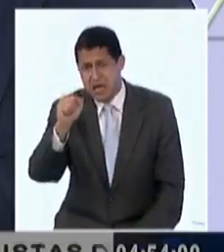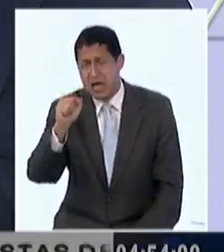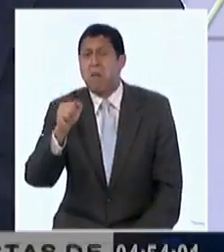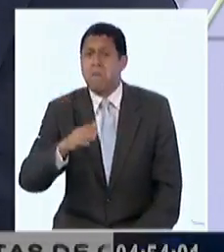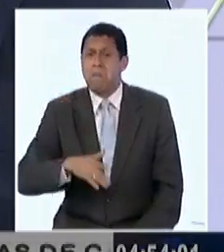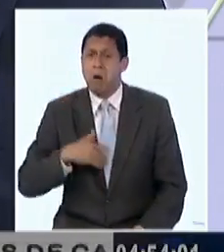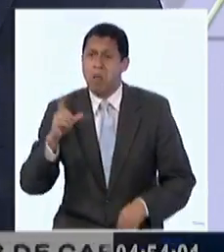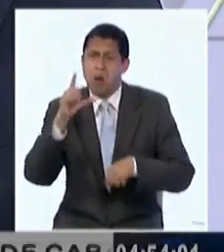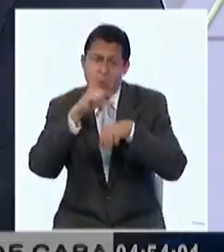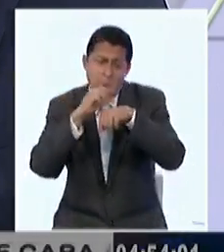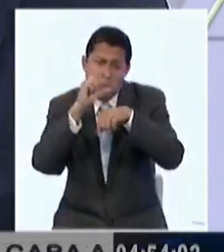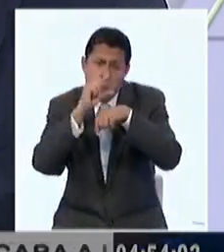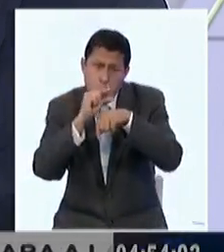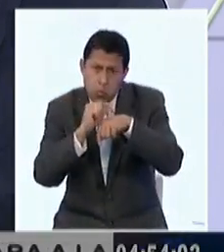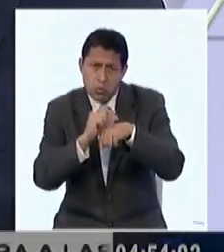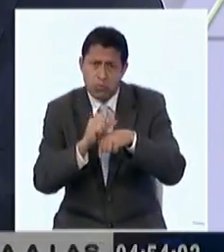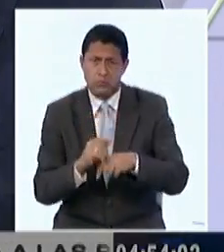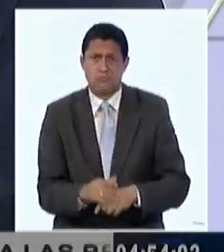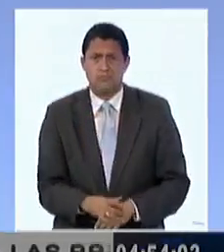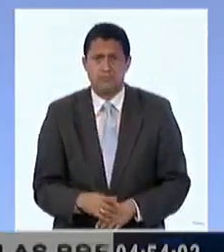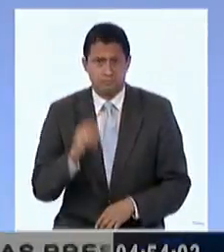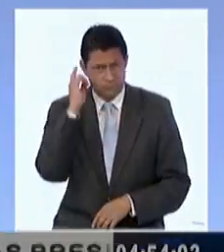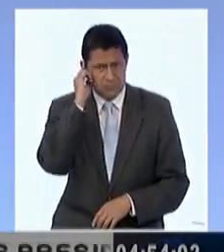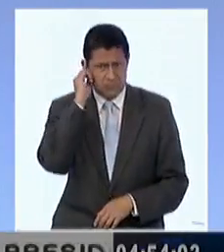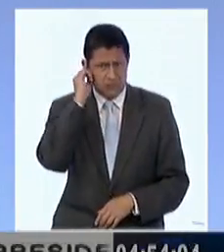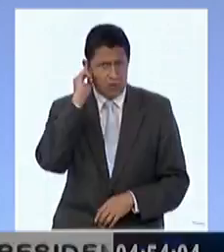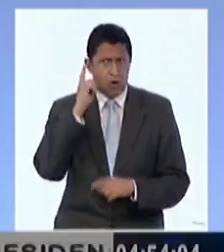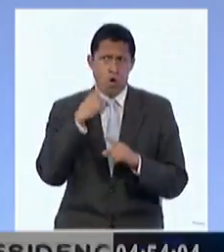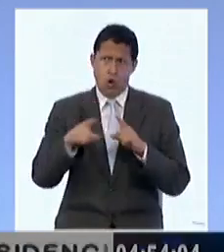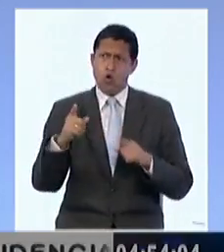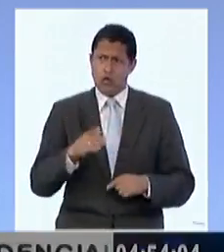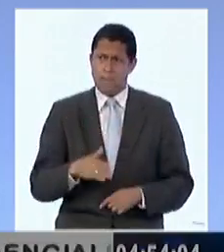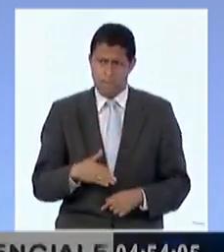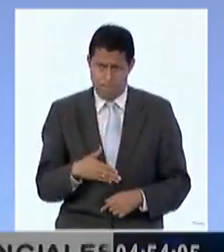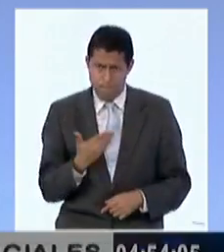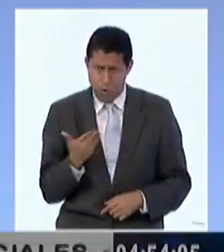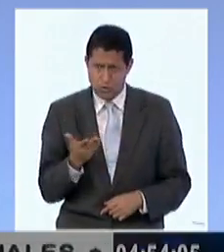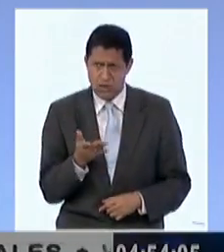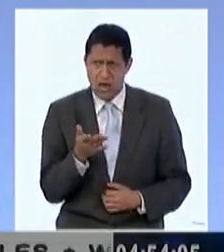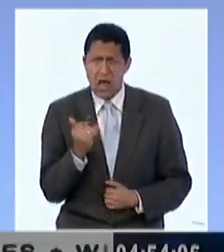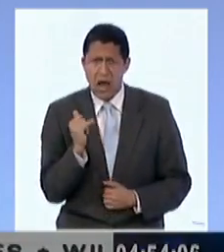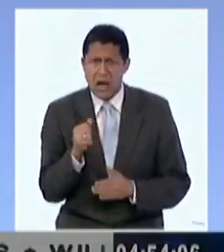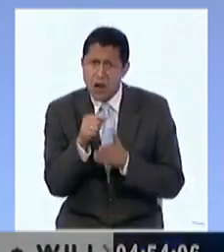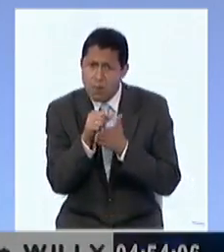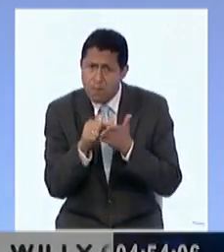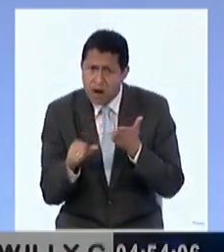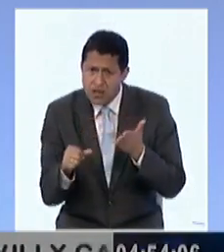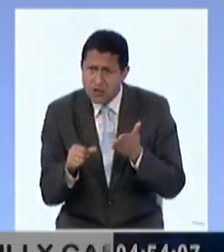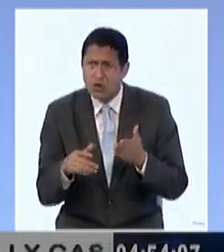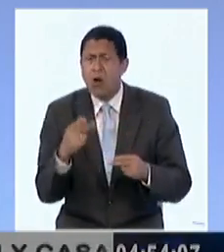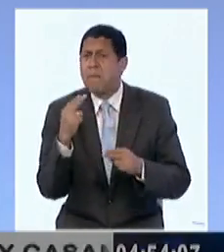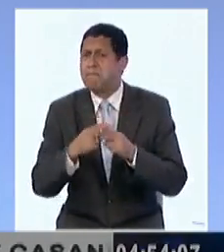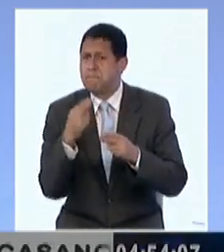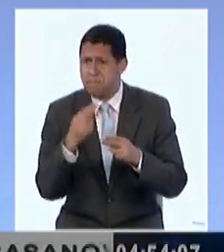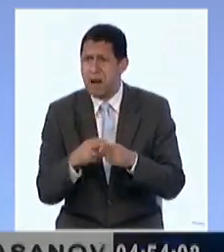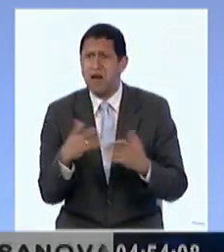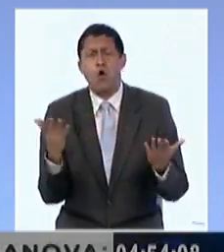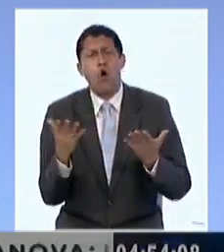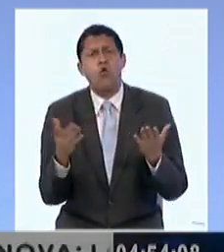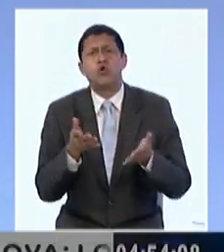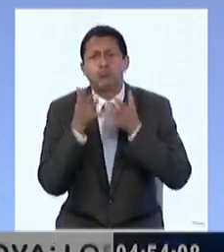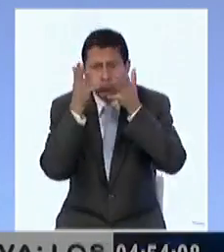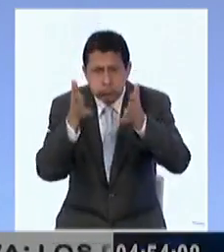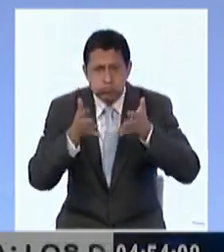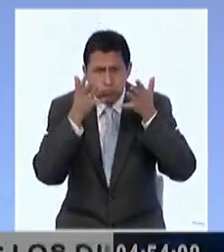permiten reducir un poco la posibilidad del queloide. Ahora, ¿qué otras posibilidades existen en torno a la cirugía? ¿Qué riesgos o qué otras